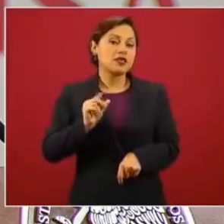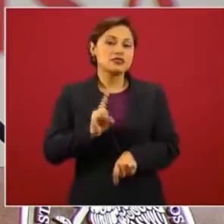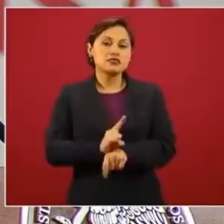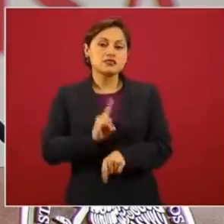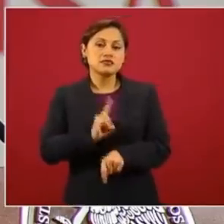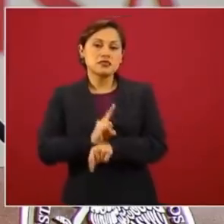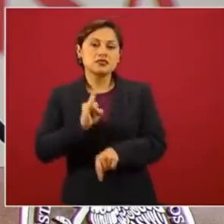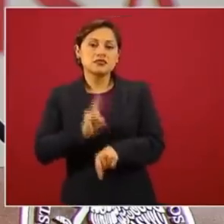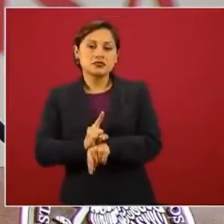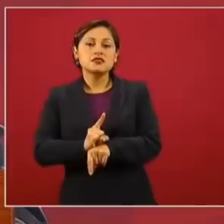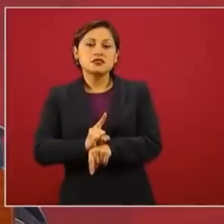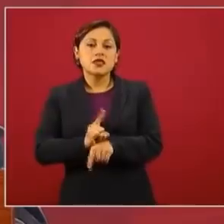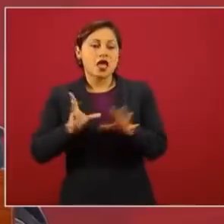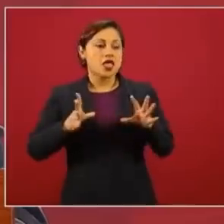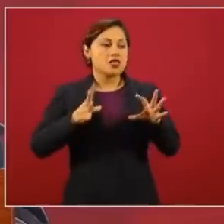fue la creación